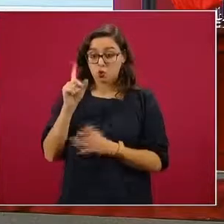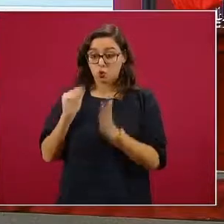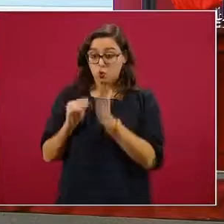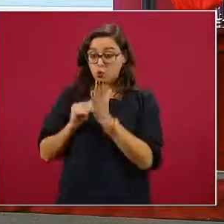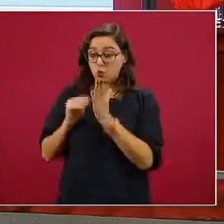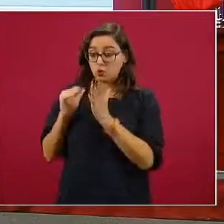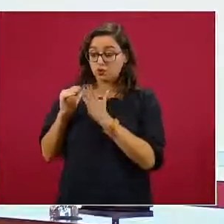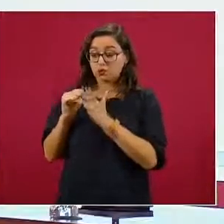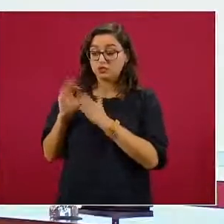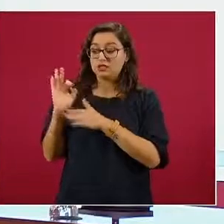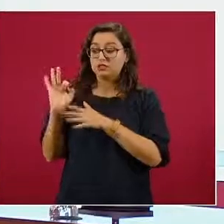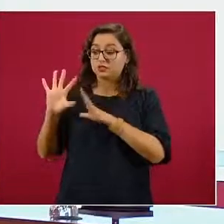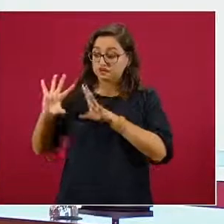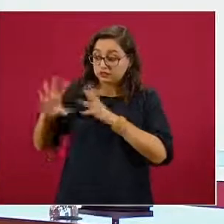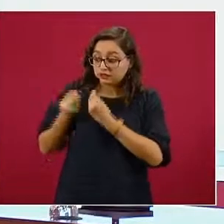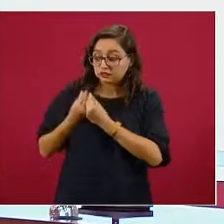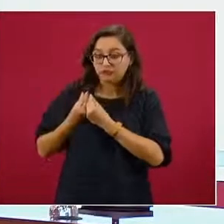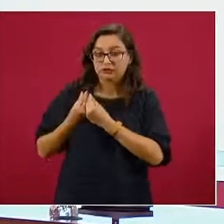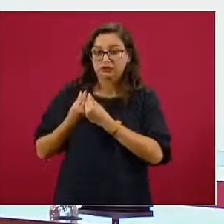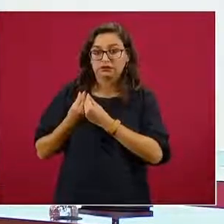de casos estimados.